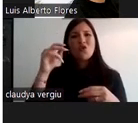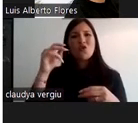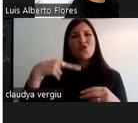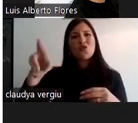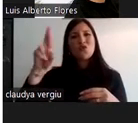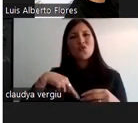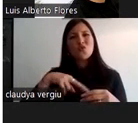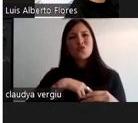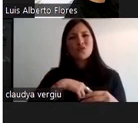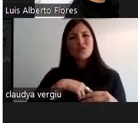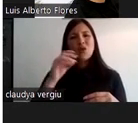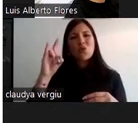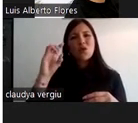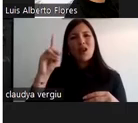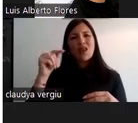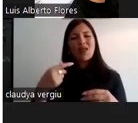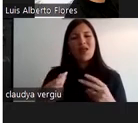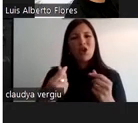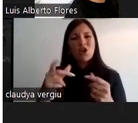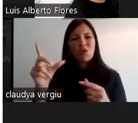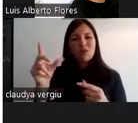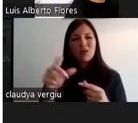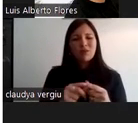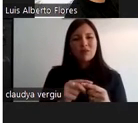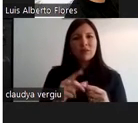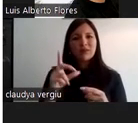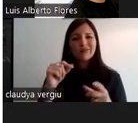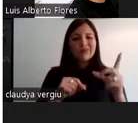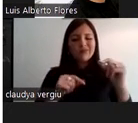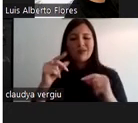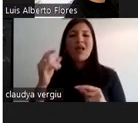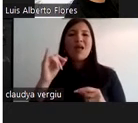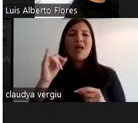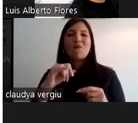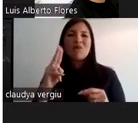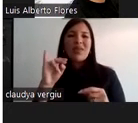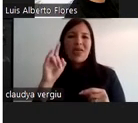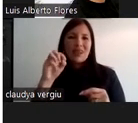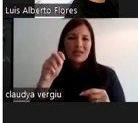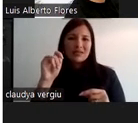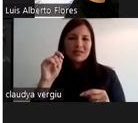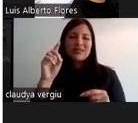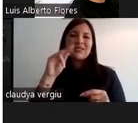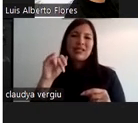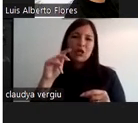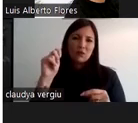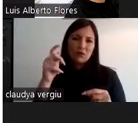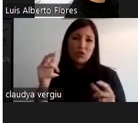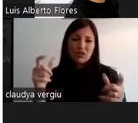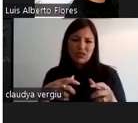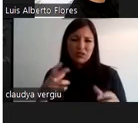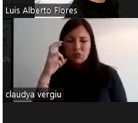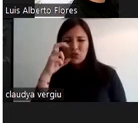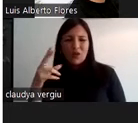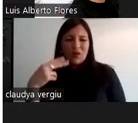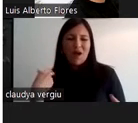economía de nuestro país ha estado experimentando incrementos en diversos bienes y servicios esta situación Por lo tanto ha